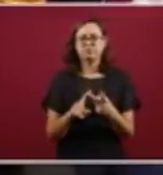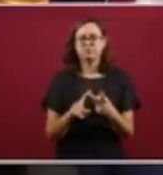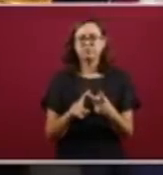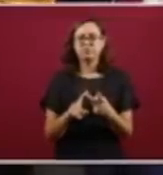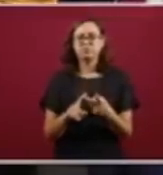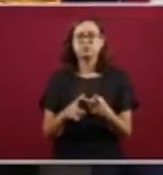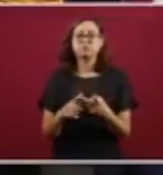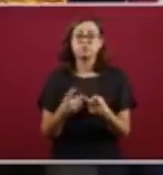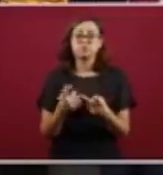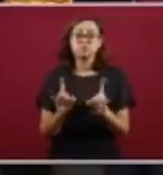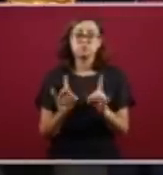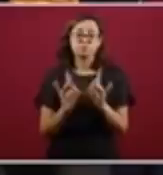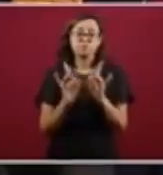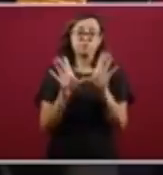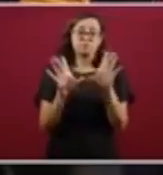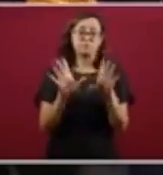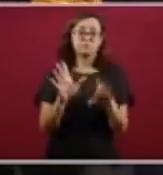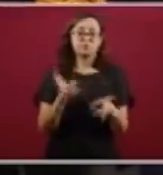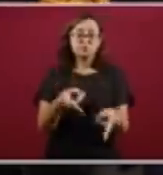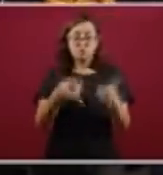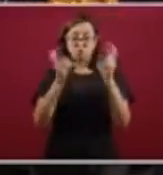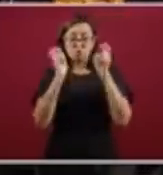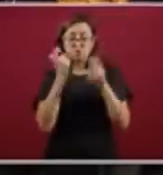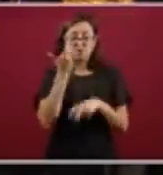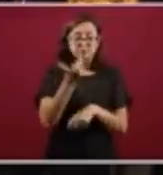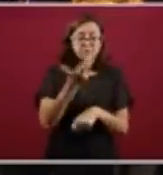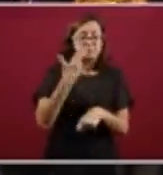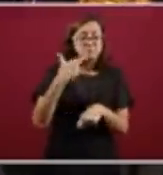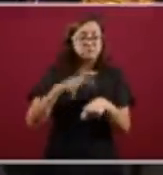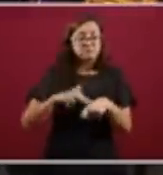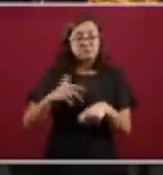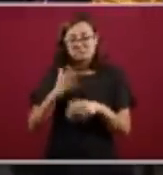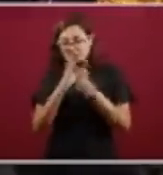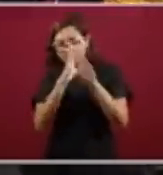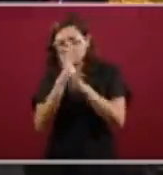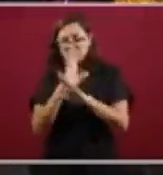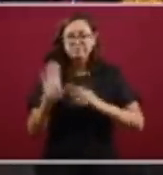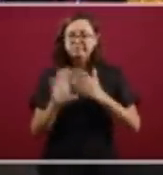y se evita que haya asaltos, robos,